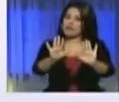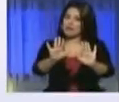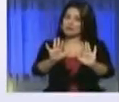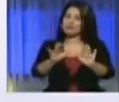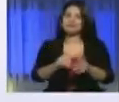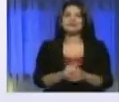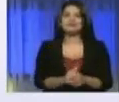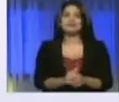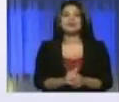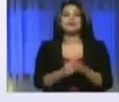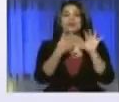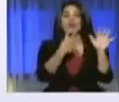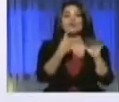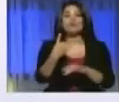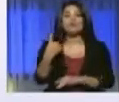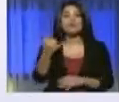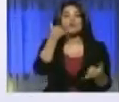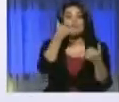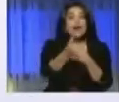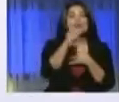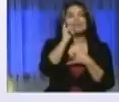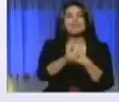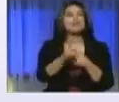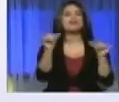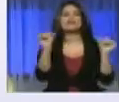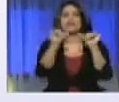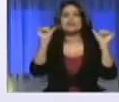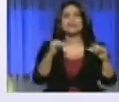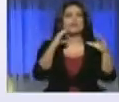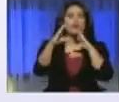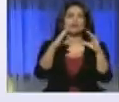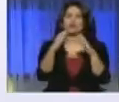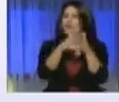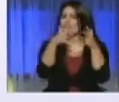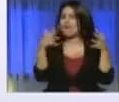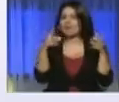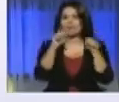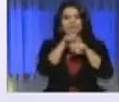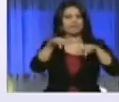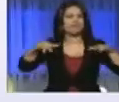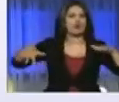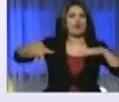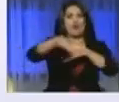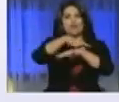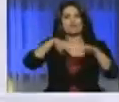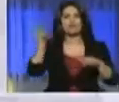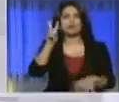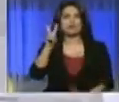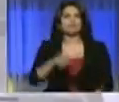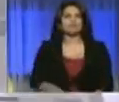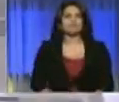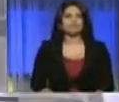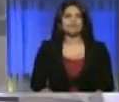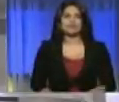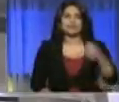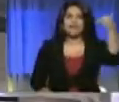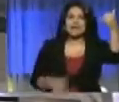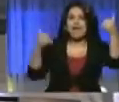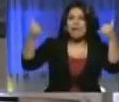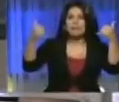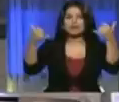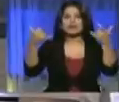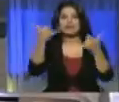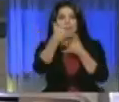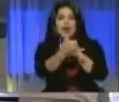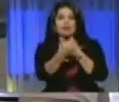El 911 tiene que ser un gran sistema de comunicación, ¿eh? Junto a las cámaras, junto a todos los sistemas de